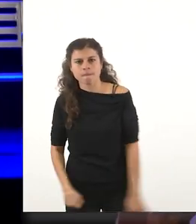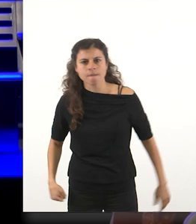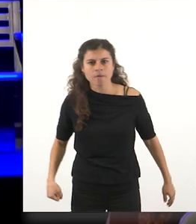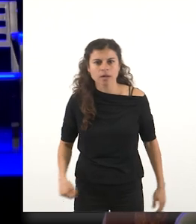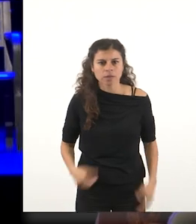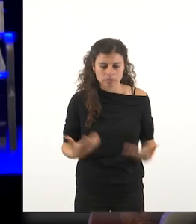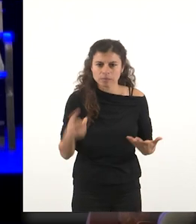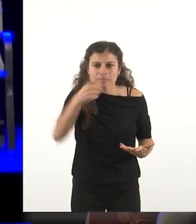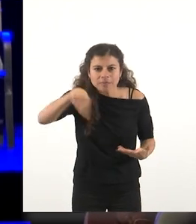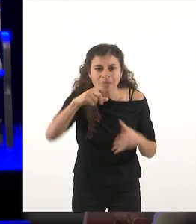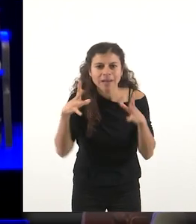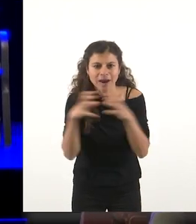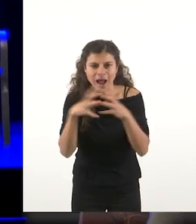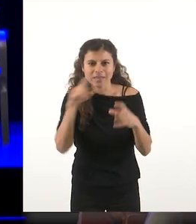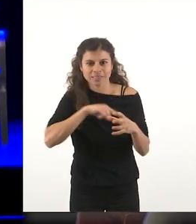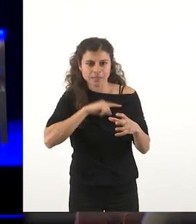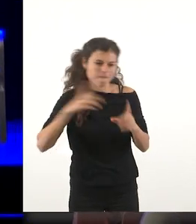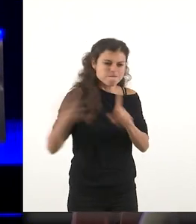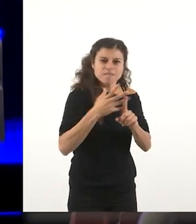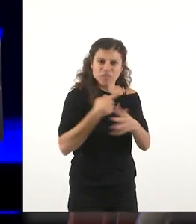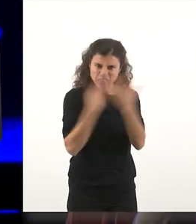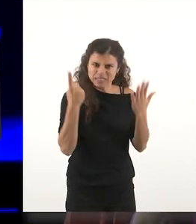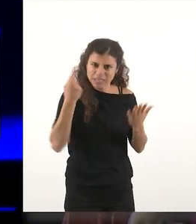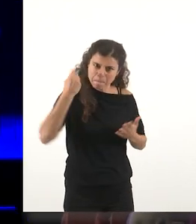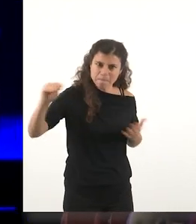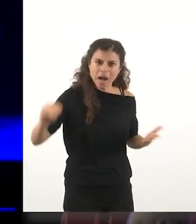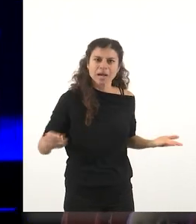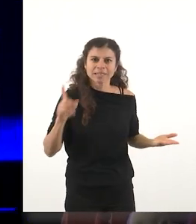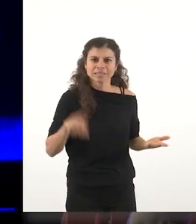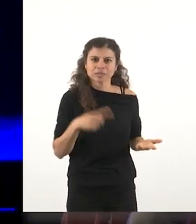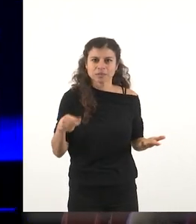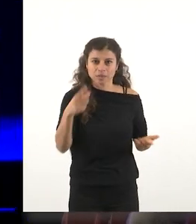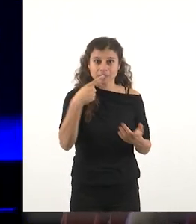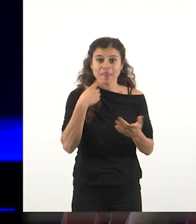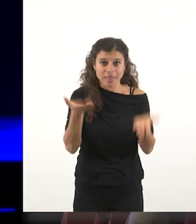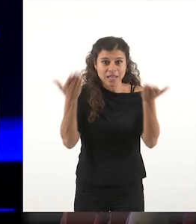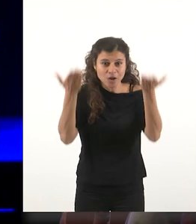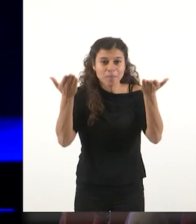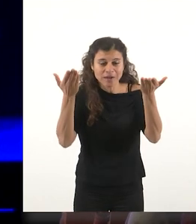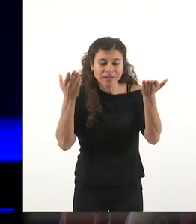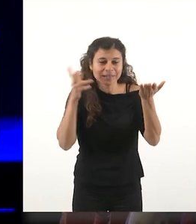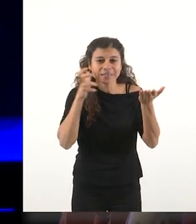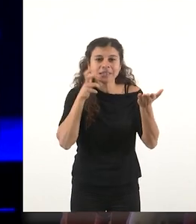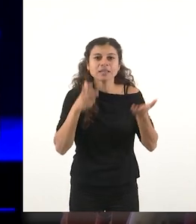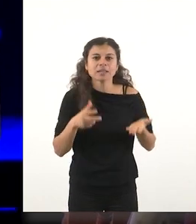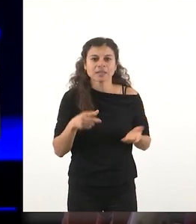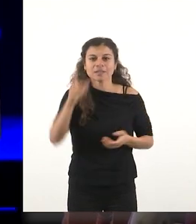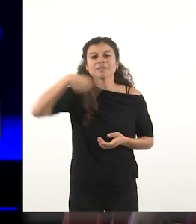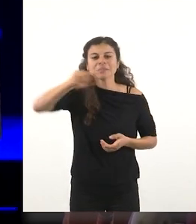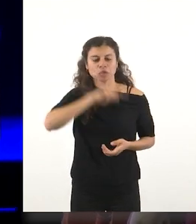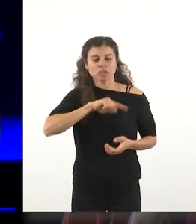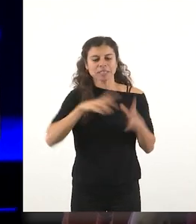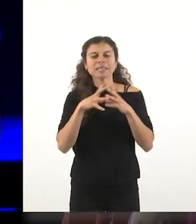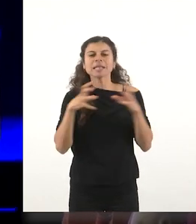¿Están entrando ganas que le meta 26 más? Decirlo más fuerte que se grabe la tele que luego ya la ve. ¿Sabéis por qué? Porque es que yo, esto